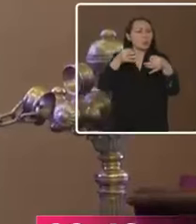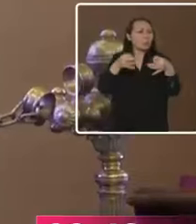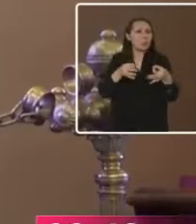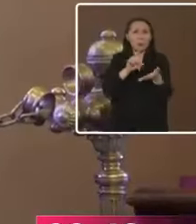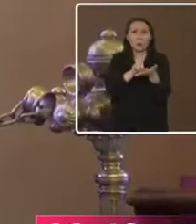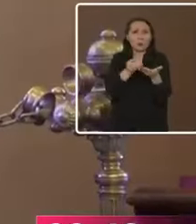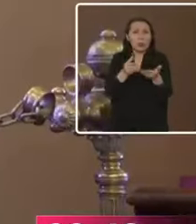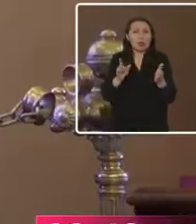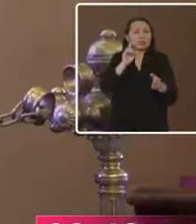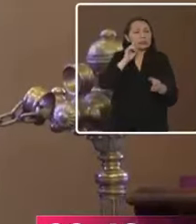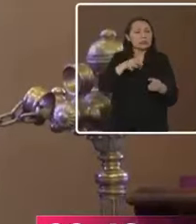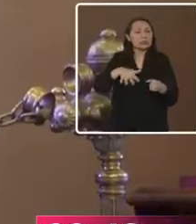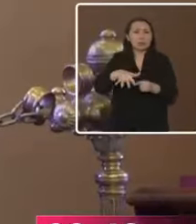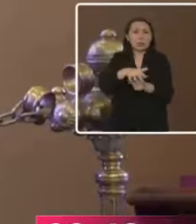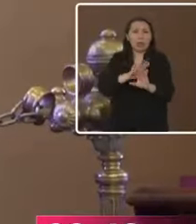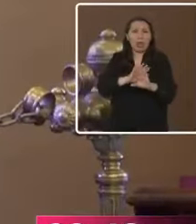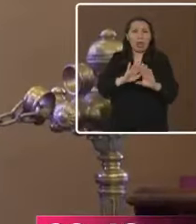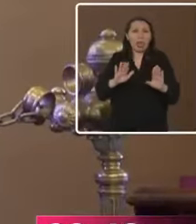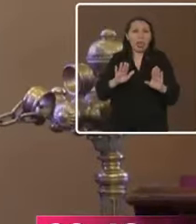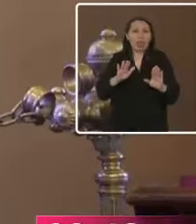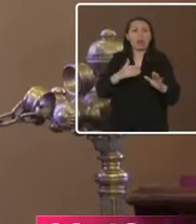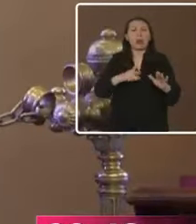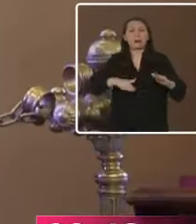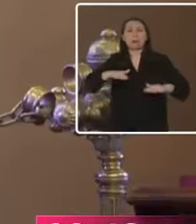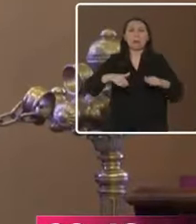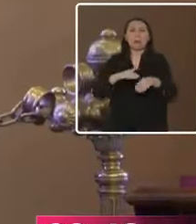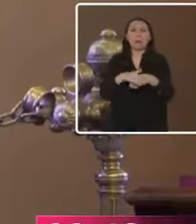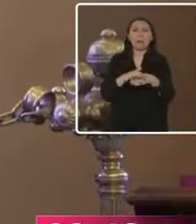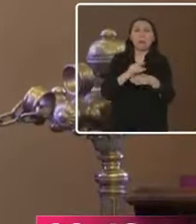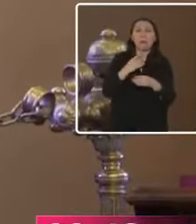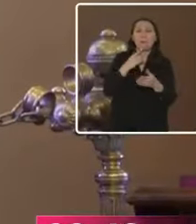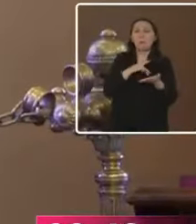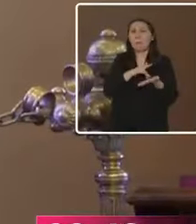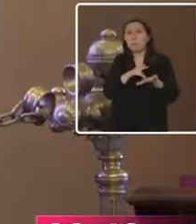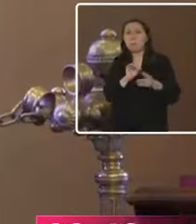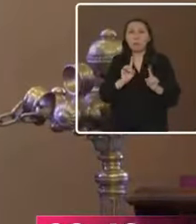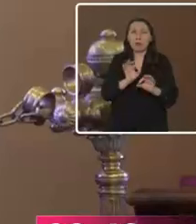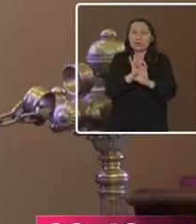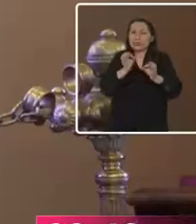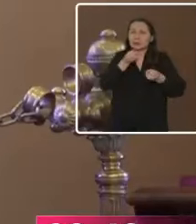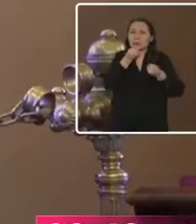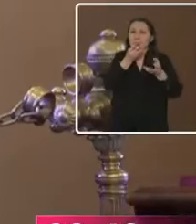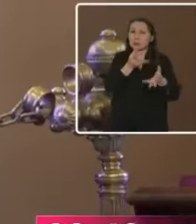circunstancia, sin condiciones ni ambigüedades de ninguna expresión.